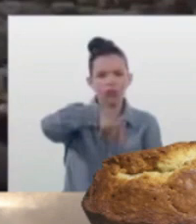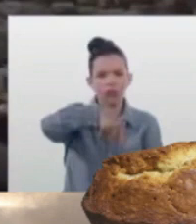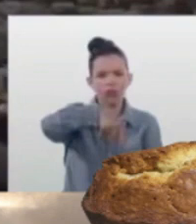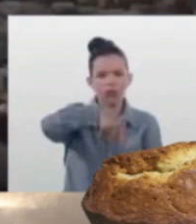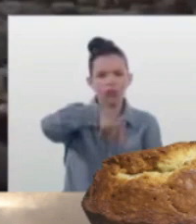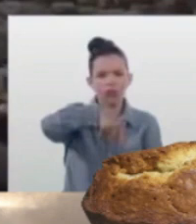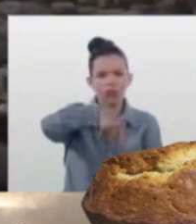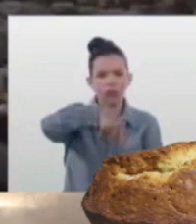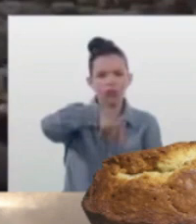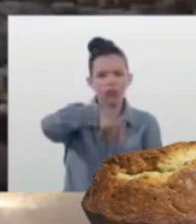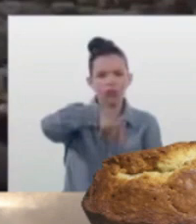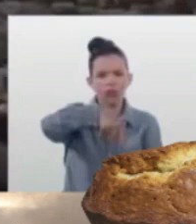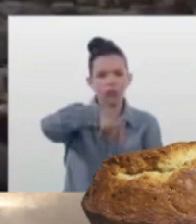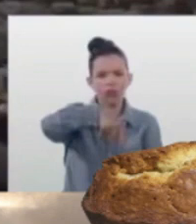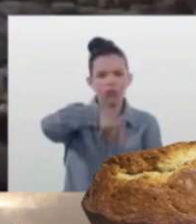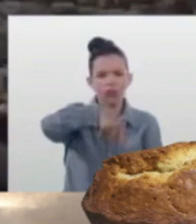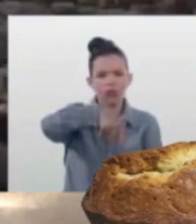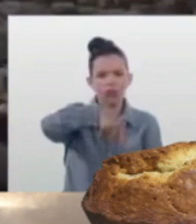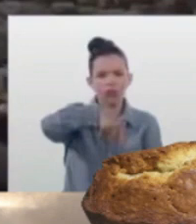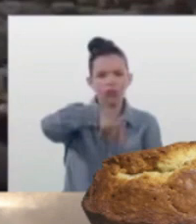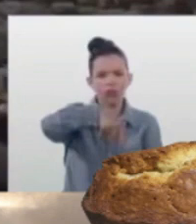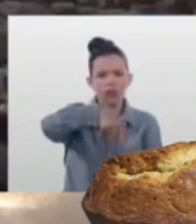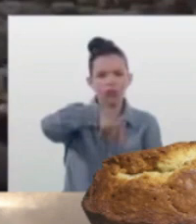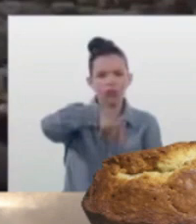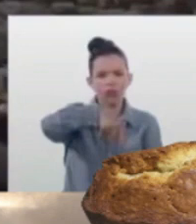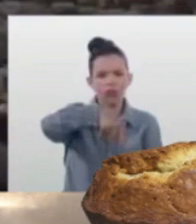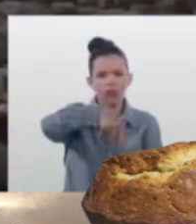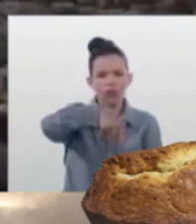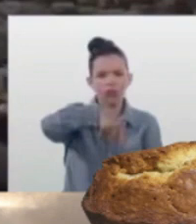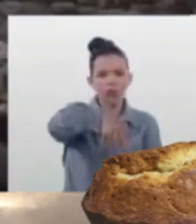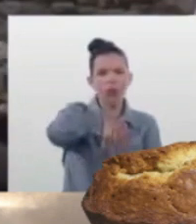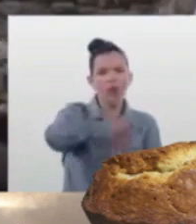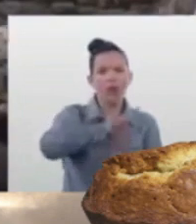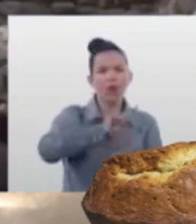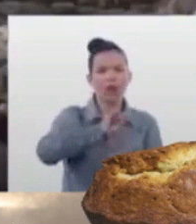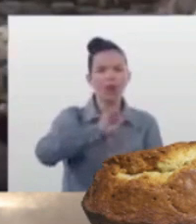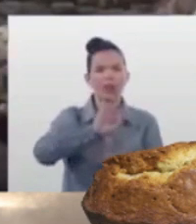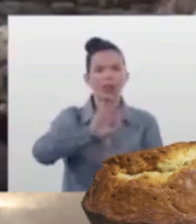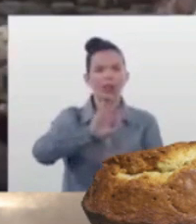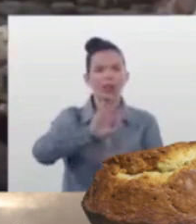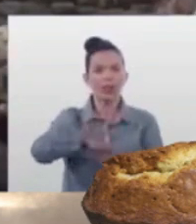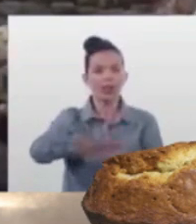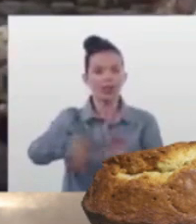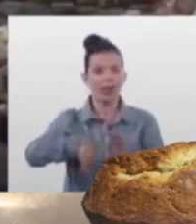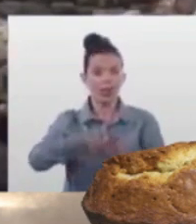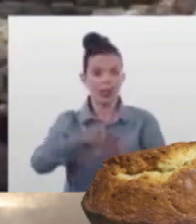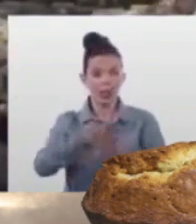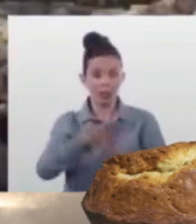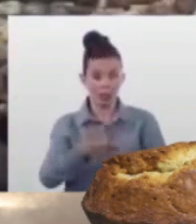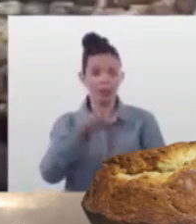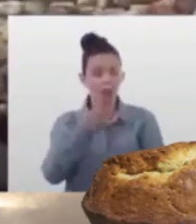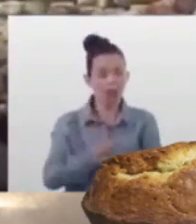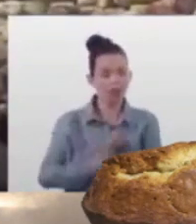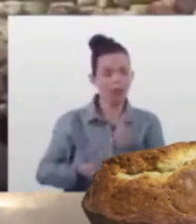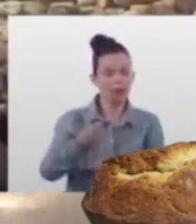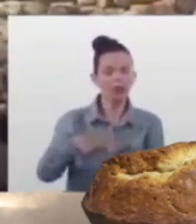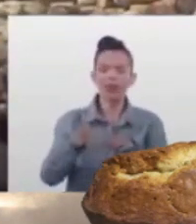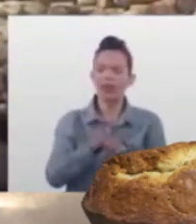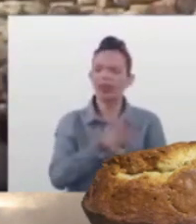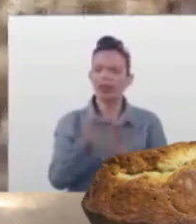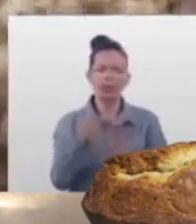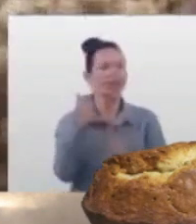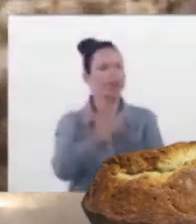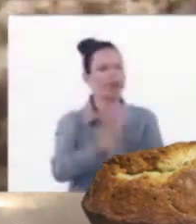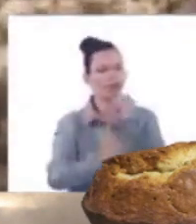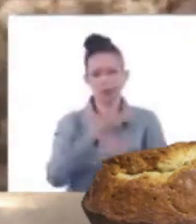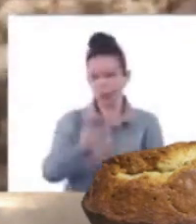Escucha las letras y mira el audiovisual. Procedimientos en el proceso de beneficio por medio de ciencia